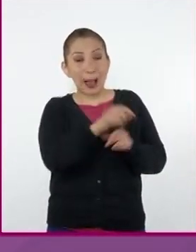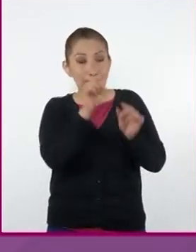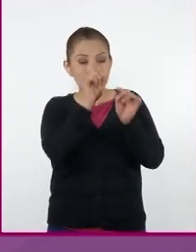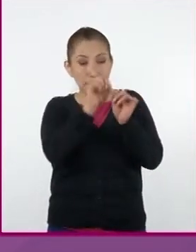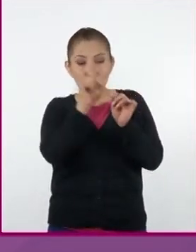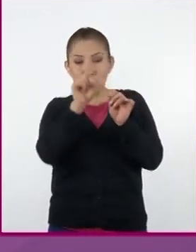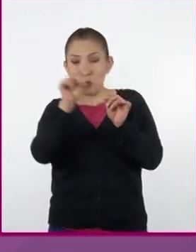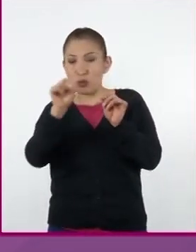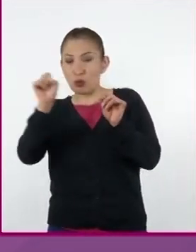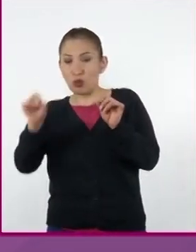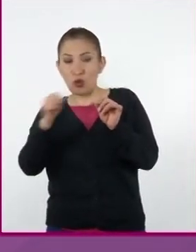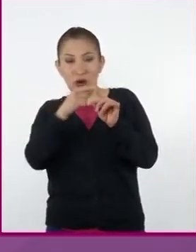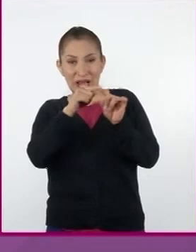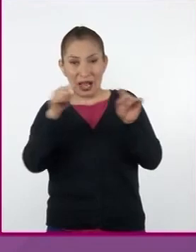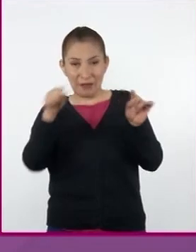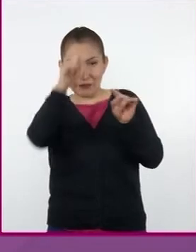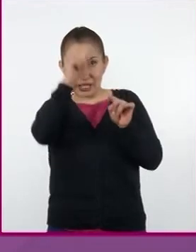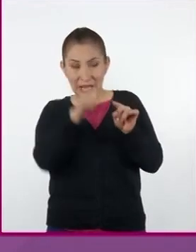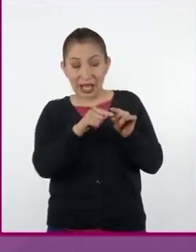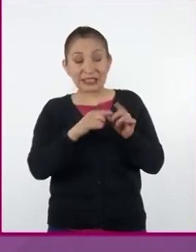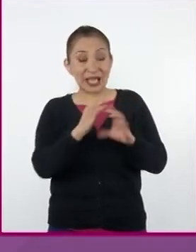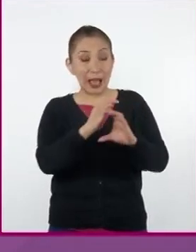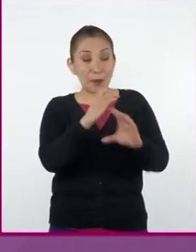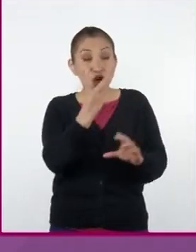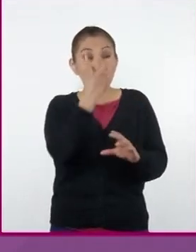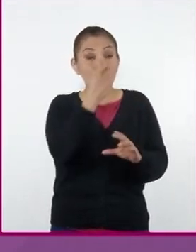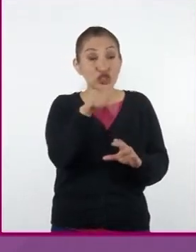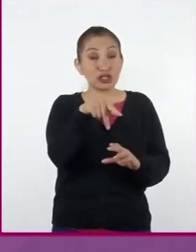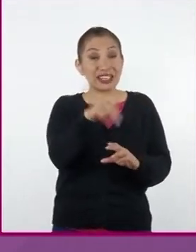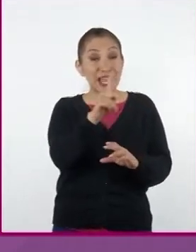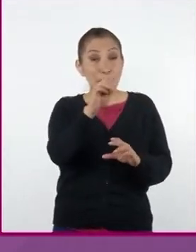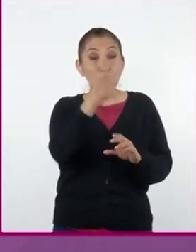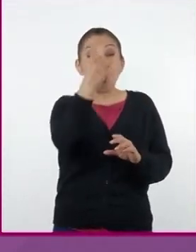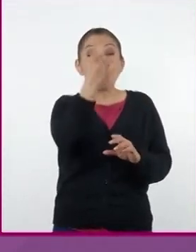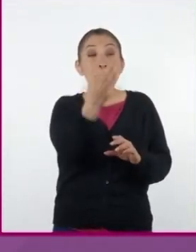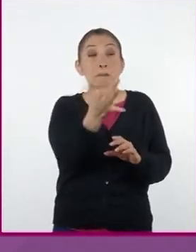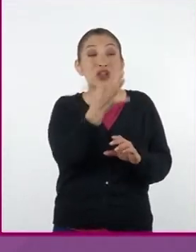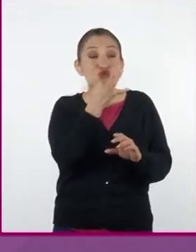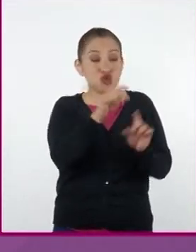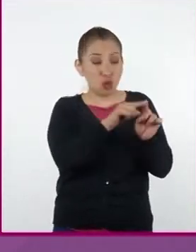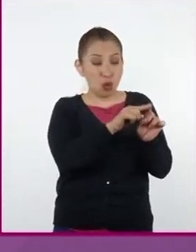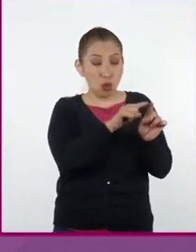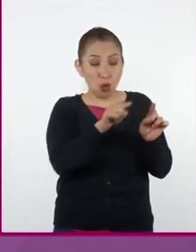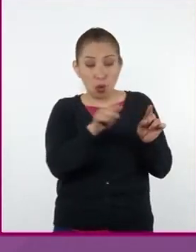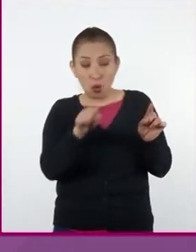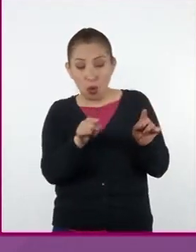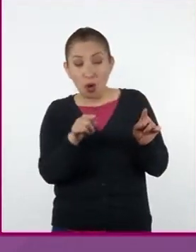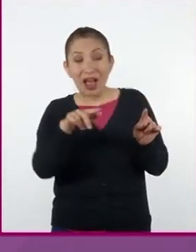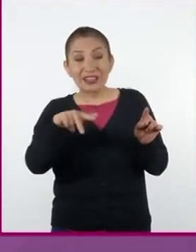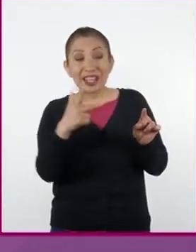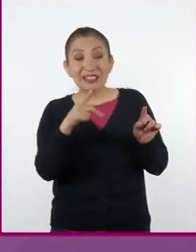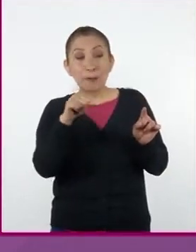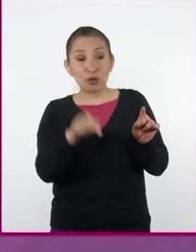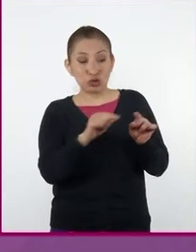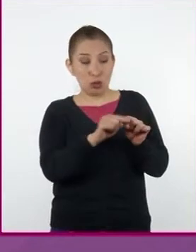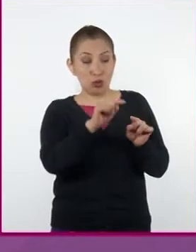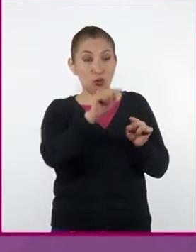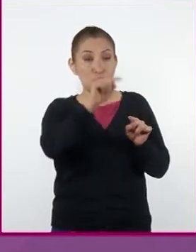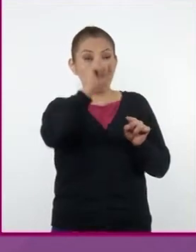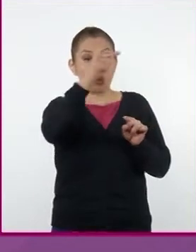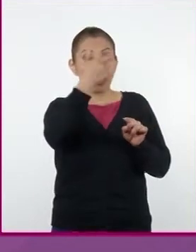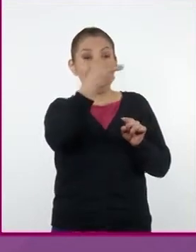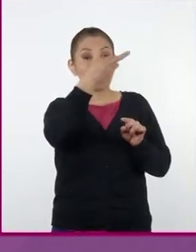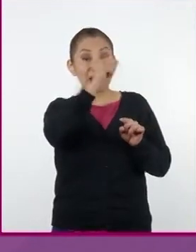en la gráfica. Si el camión avanza 2 kilómetros por minuto, tendremos 13 puntos en la gráfica que